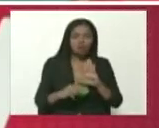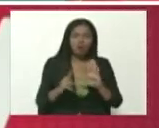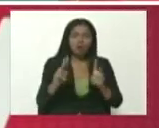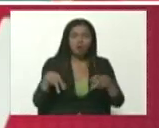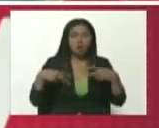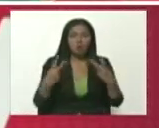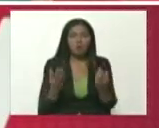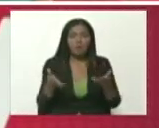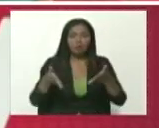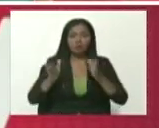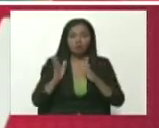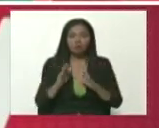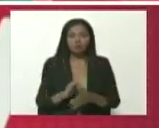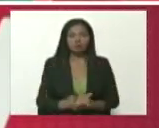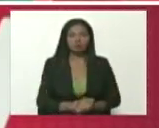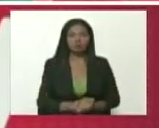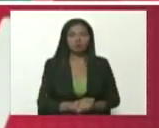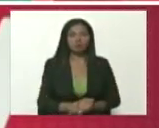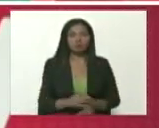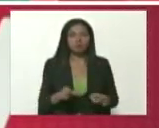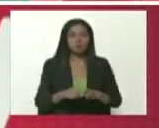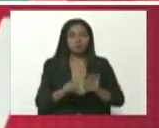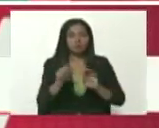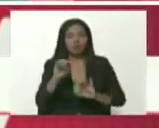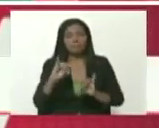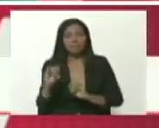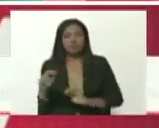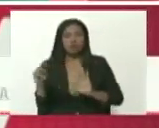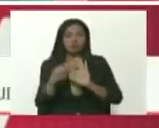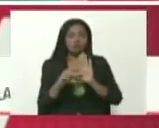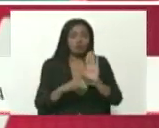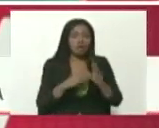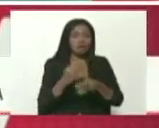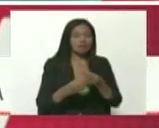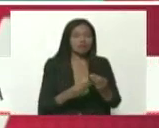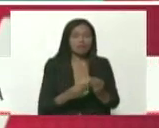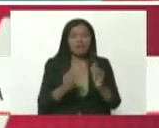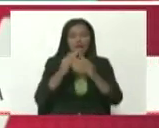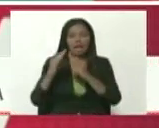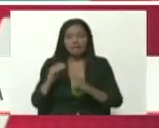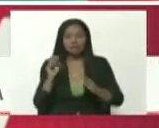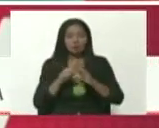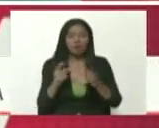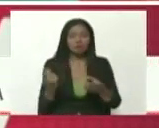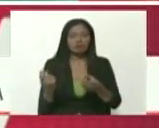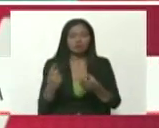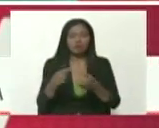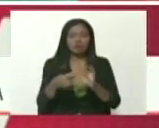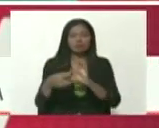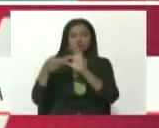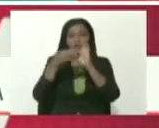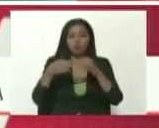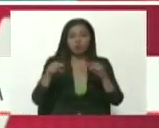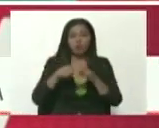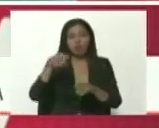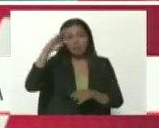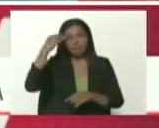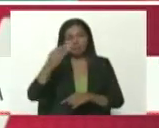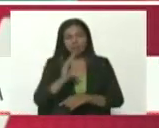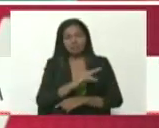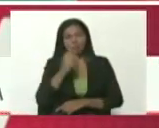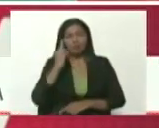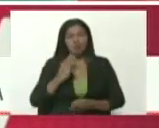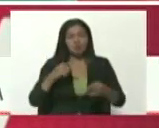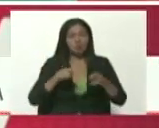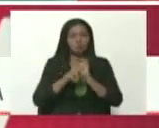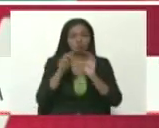estructura, el cual usted nos ha instruido que realicemos el casa a casa en articulación con la milicia bolivariana,